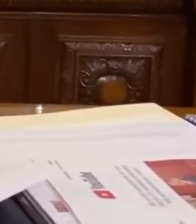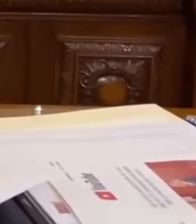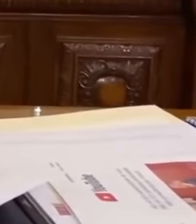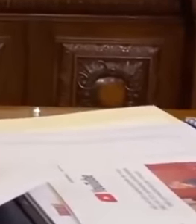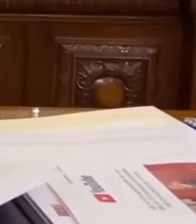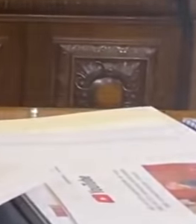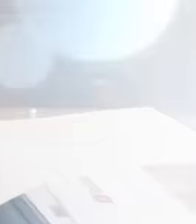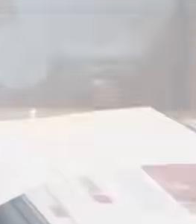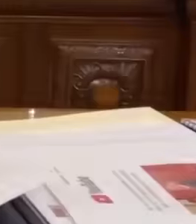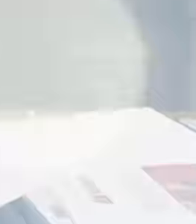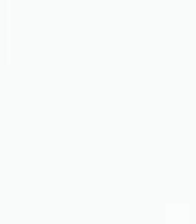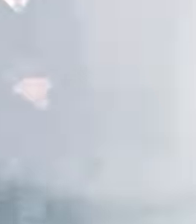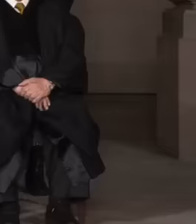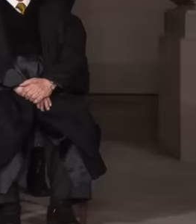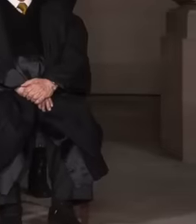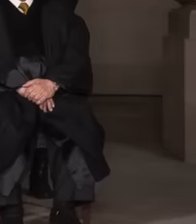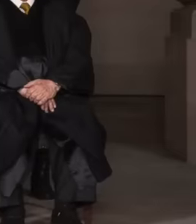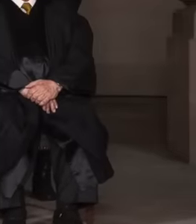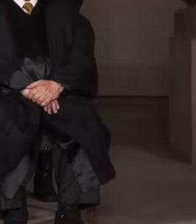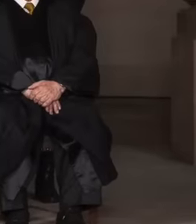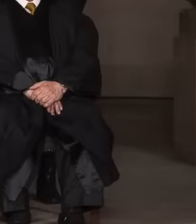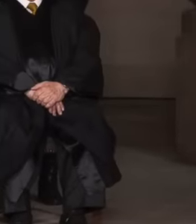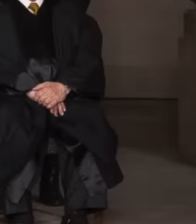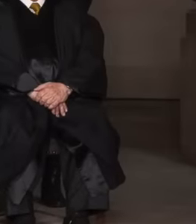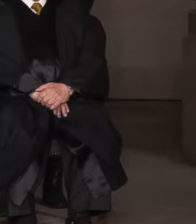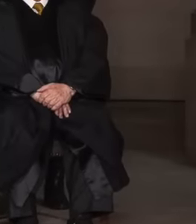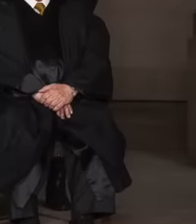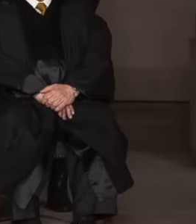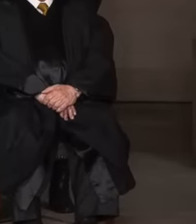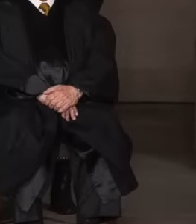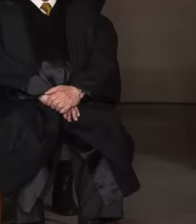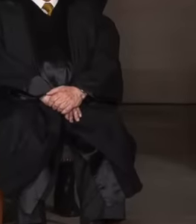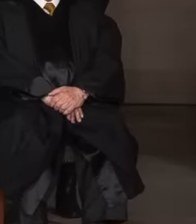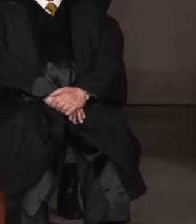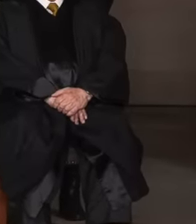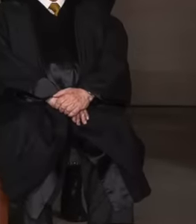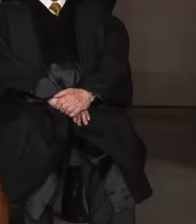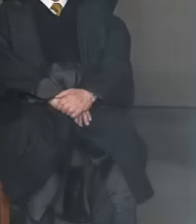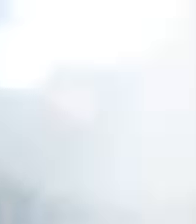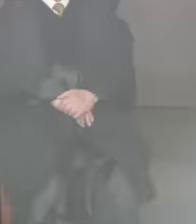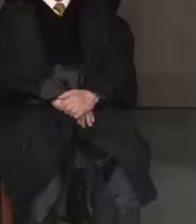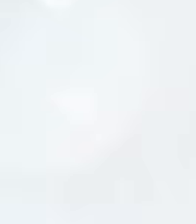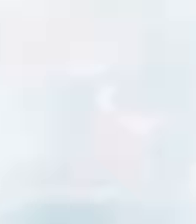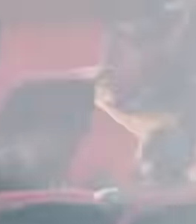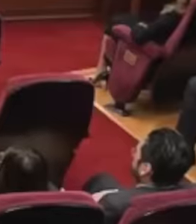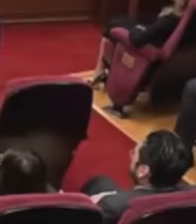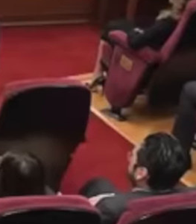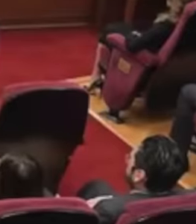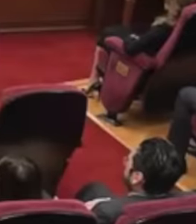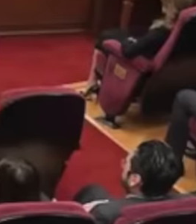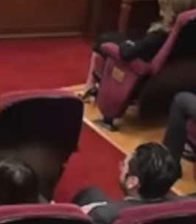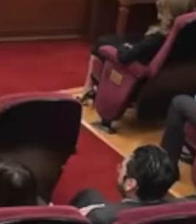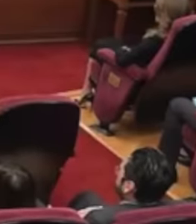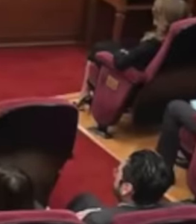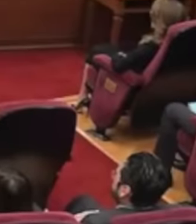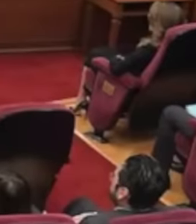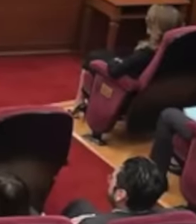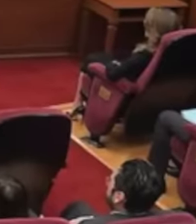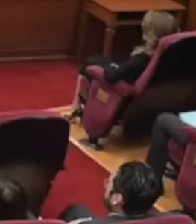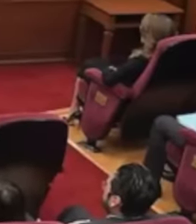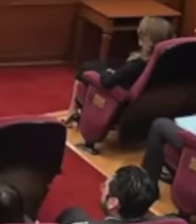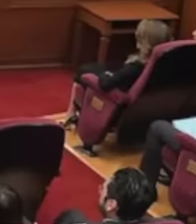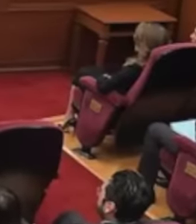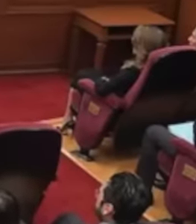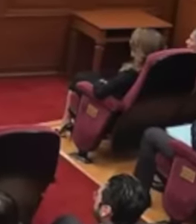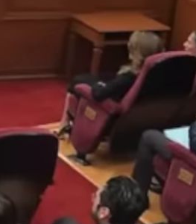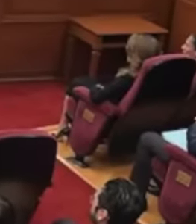importantes. Dentro de ellos se encuentra que los jueces, magistrados y ministros sean elegidos por voto